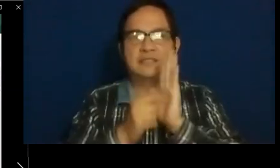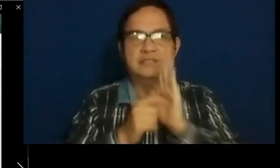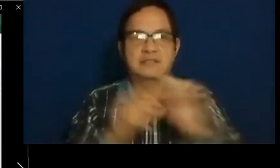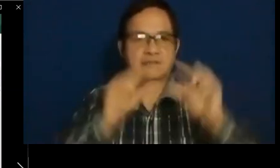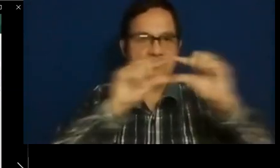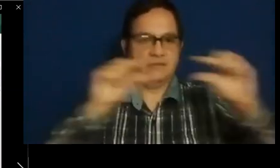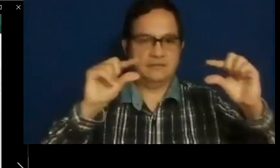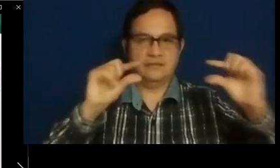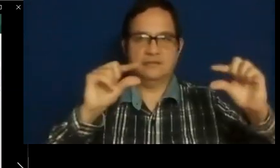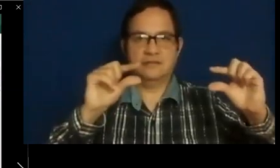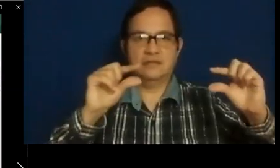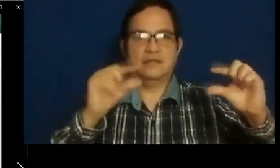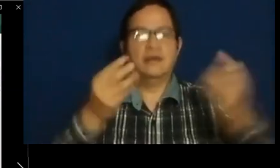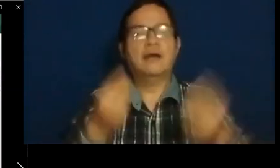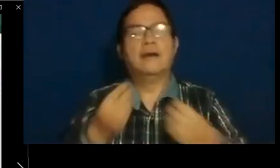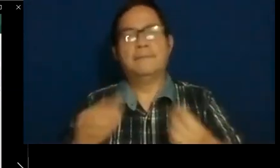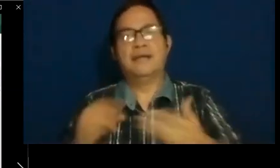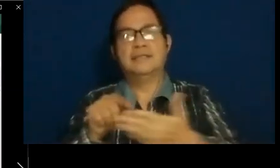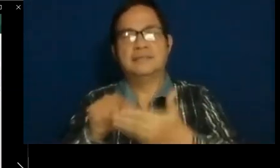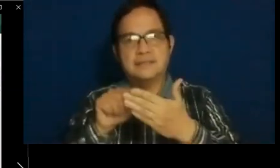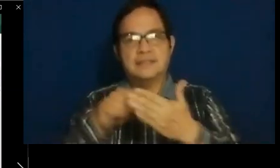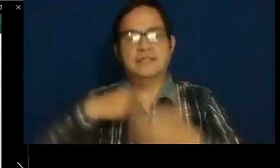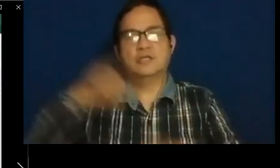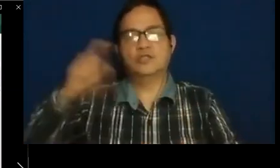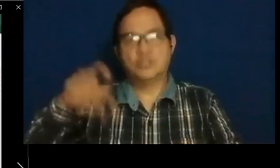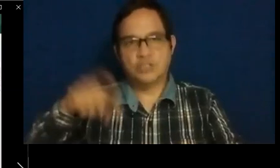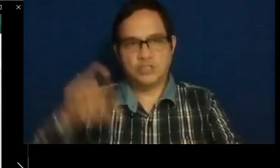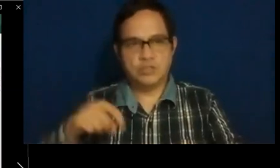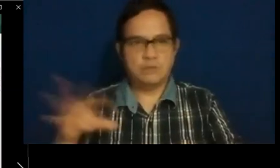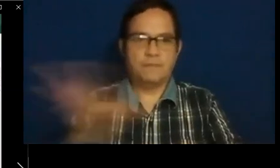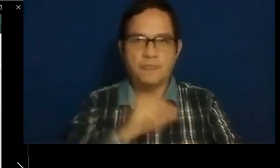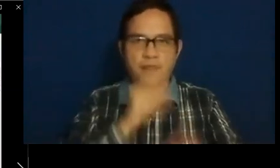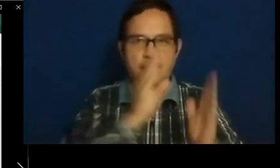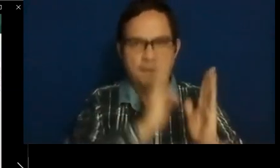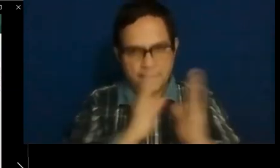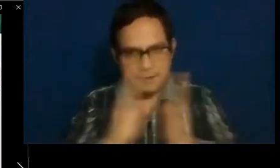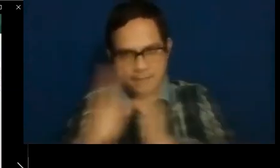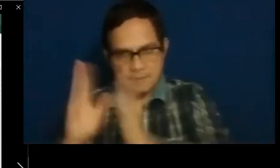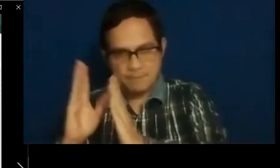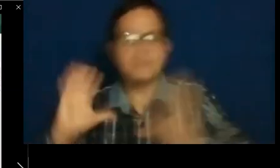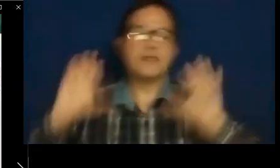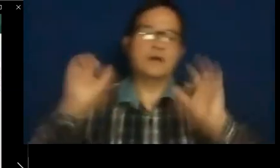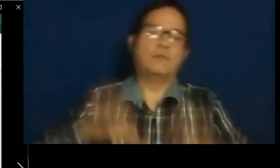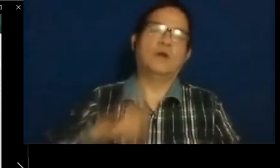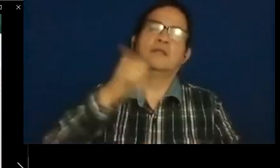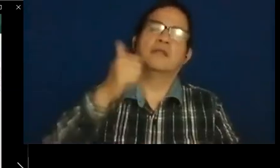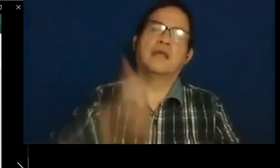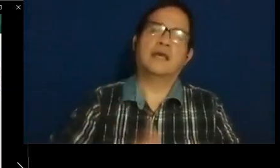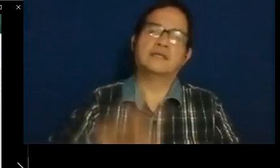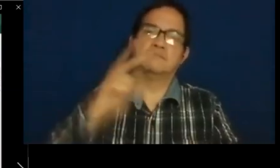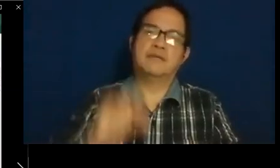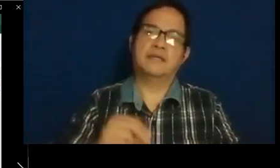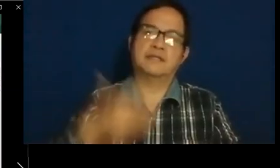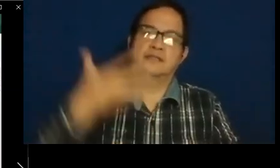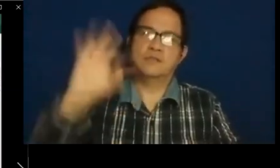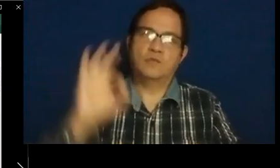tablita. Para poder llegar a esa ecuación, yo necesito hacer todos estos lanzamientos. Ahora, puedo hacer 10, 20, 50